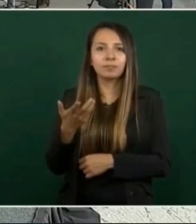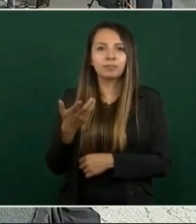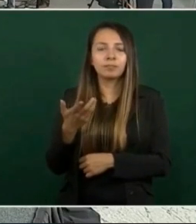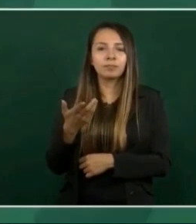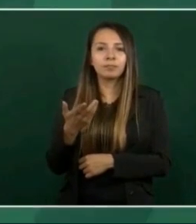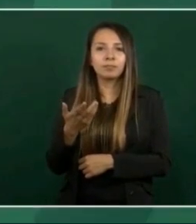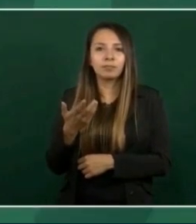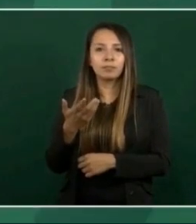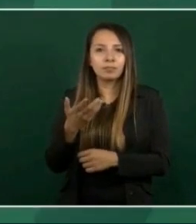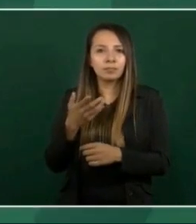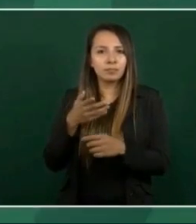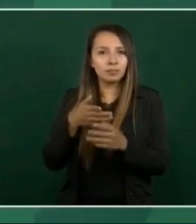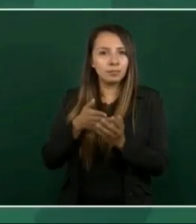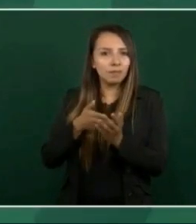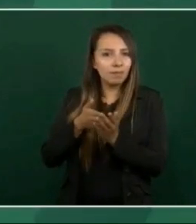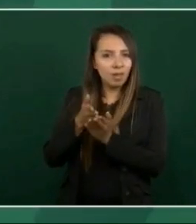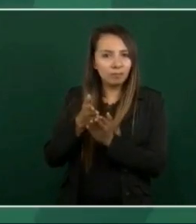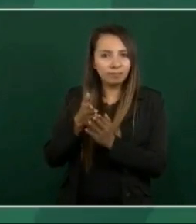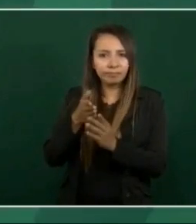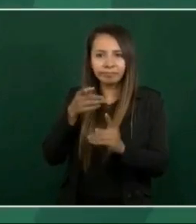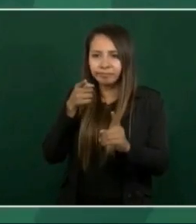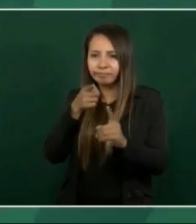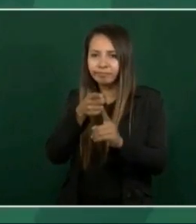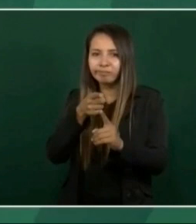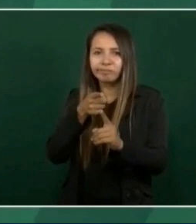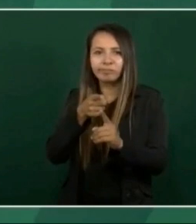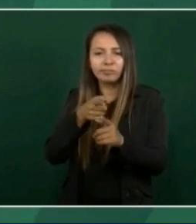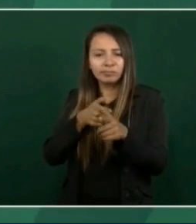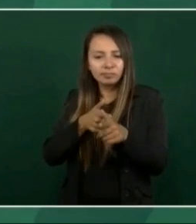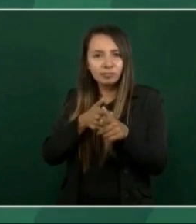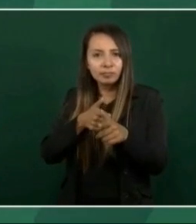fieles al pueblo